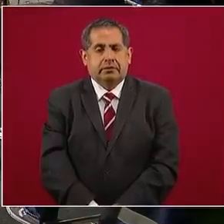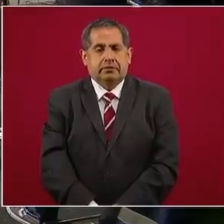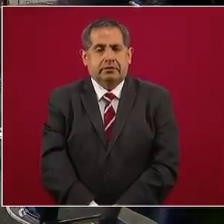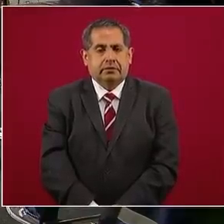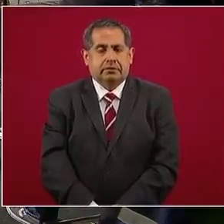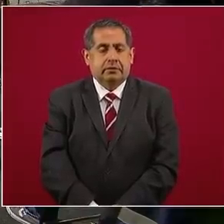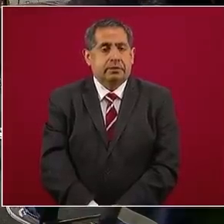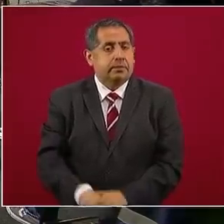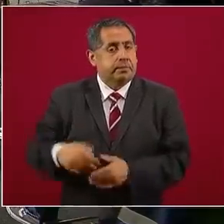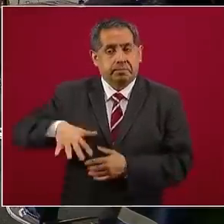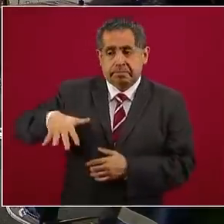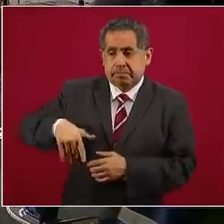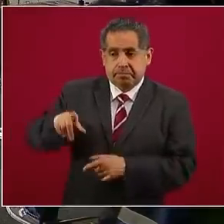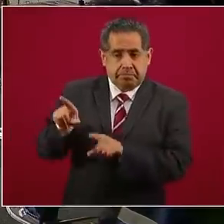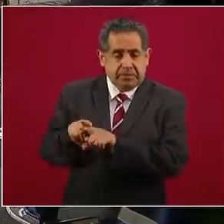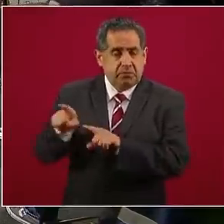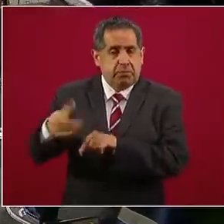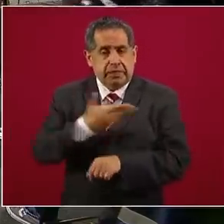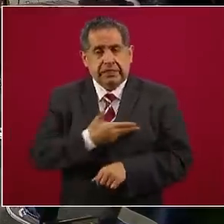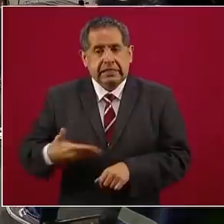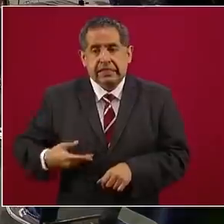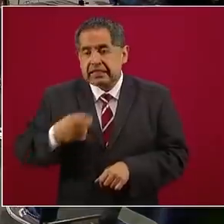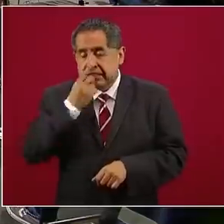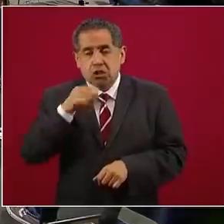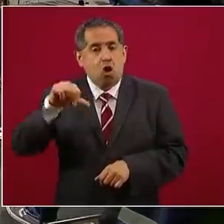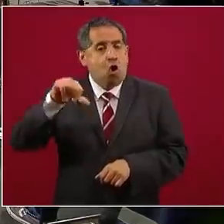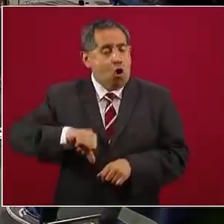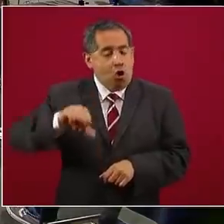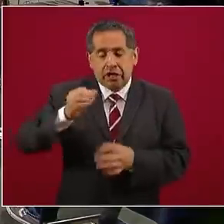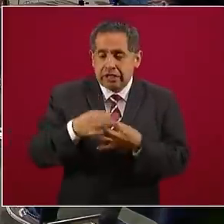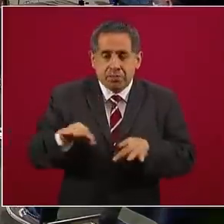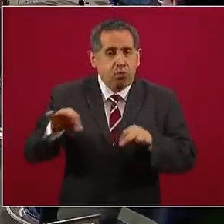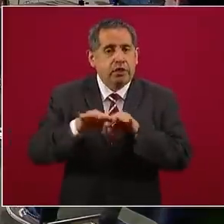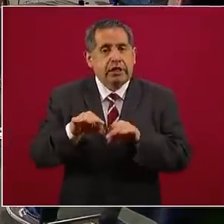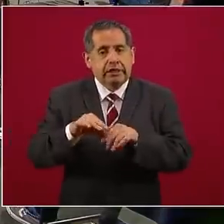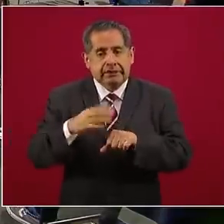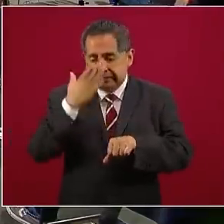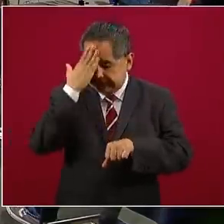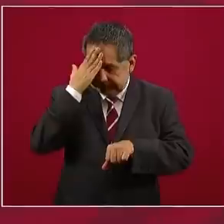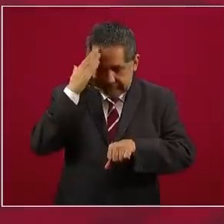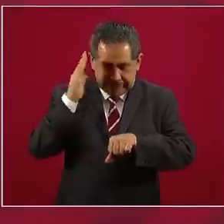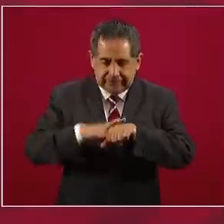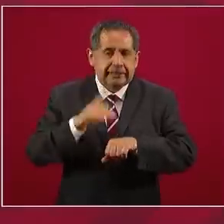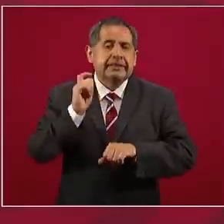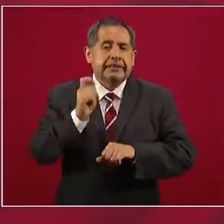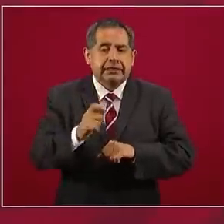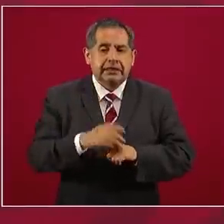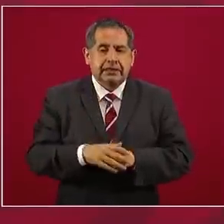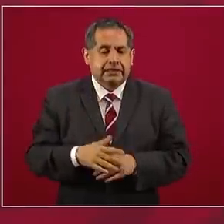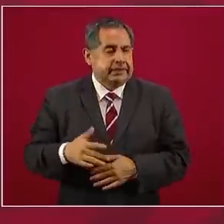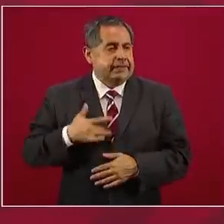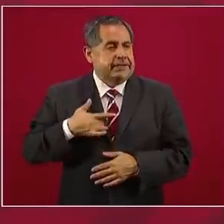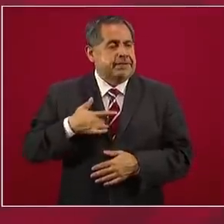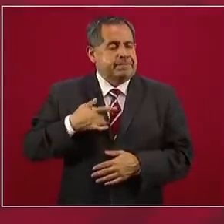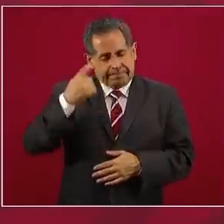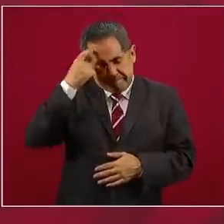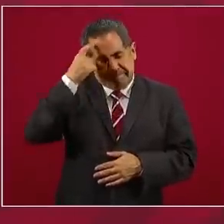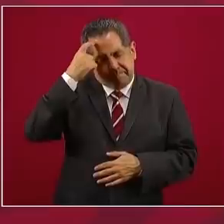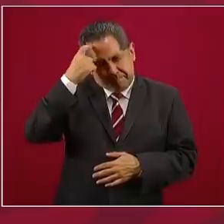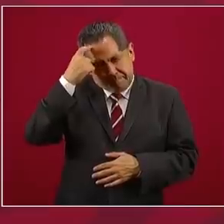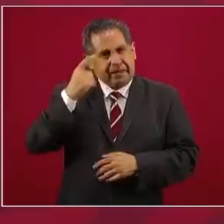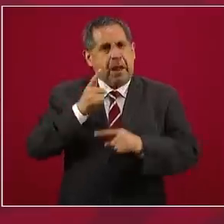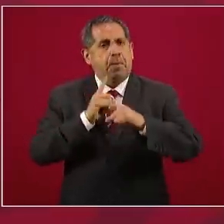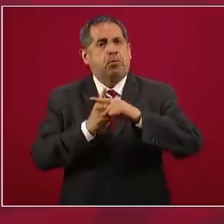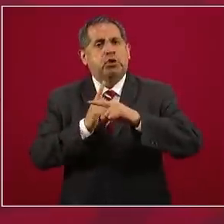Tal como comenta el presidente, es importante que hoy nos quedemos con el ánimo positivo de